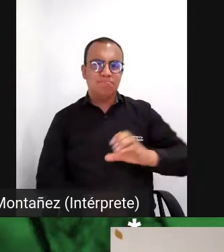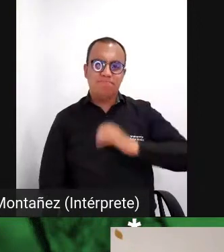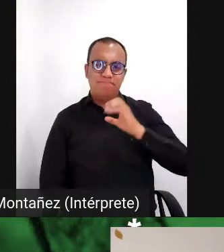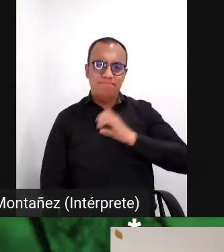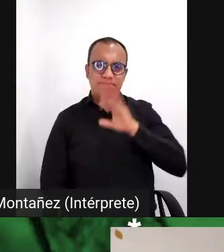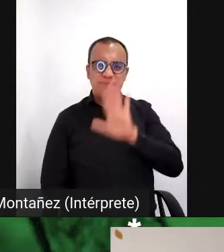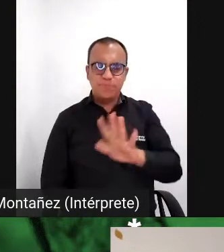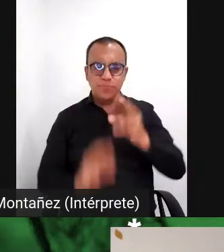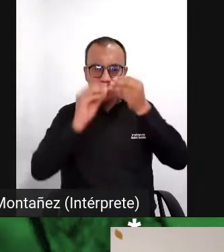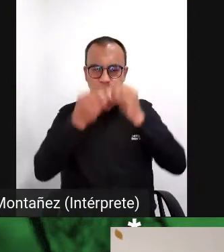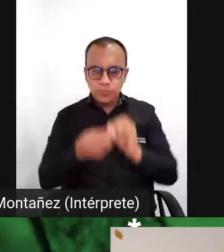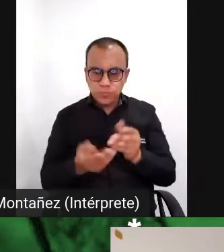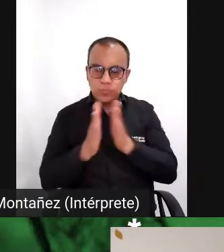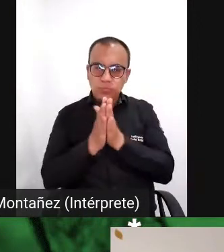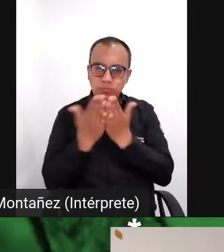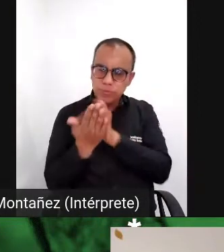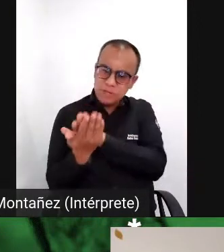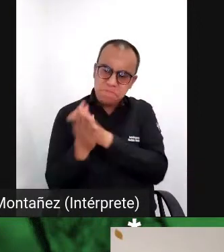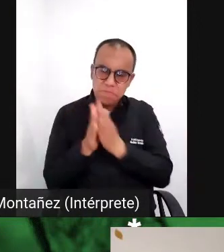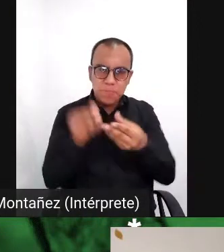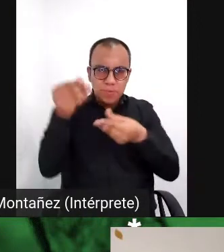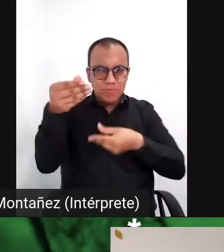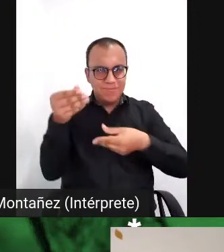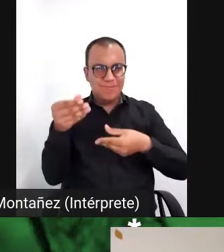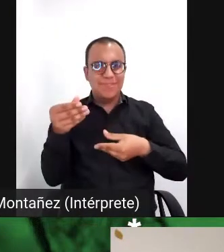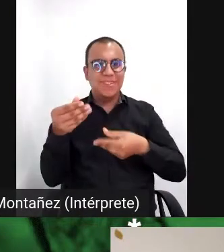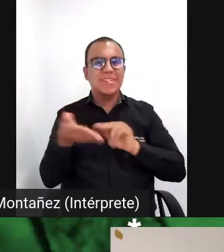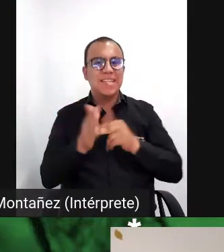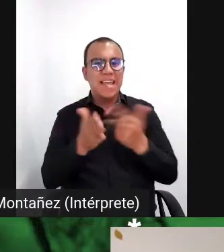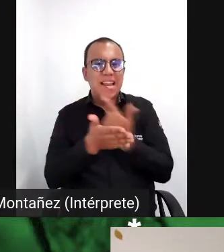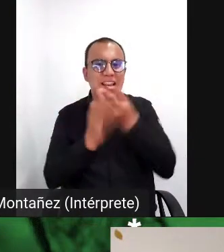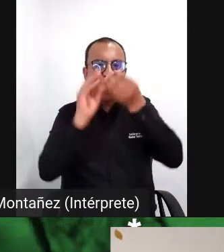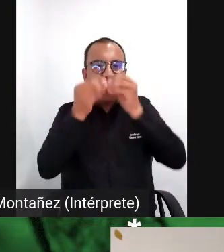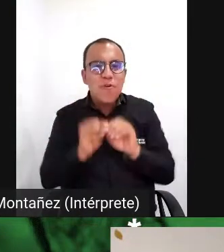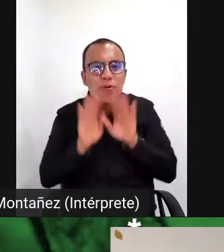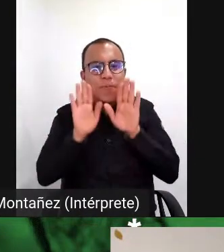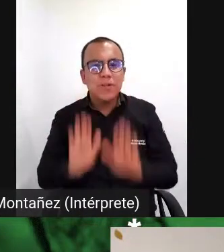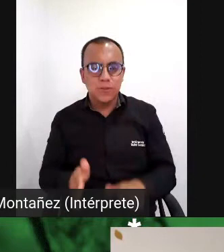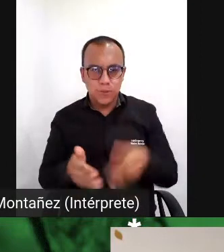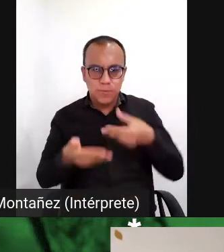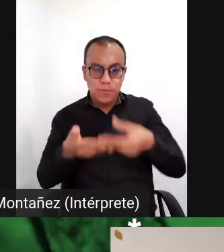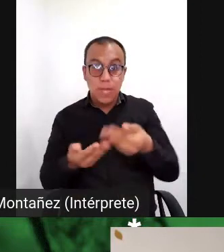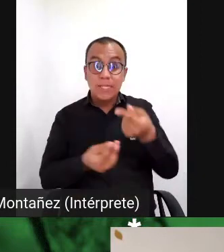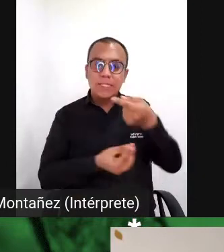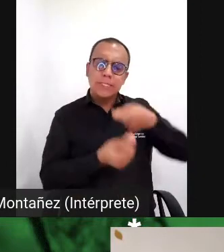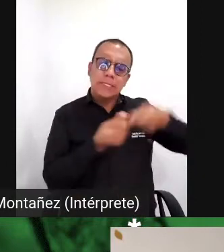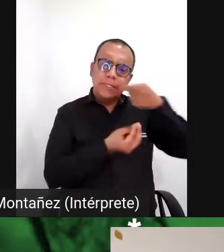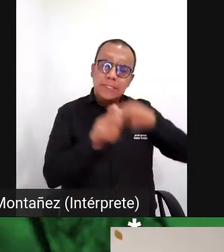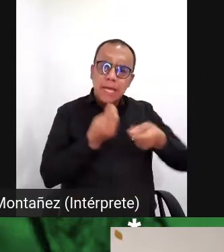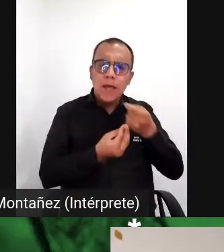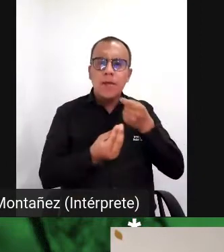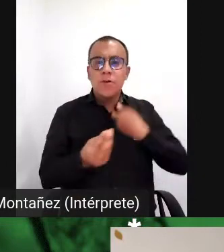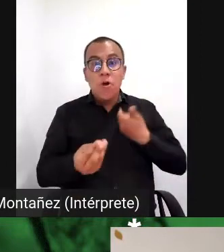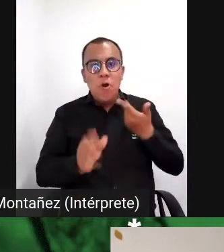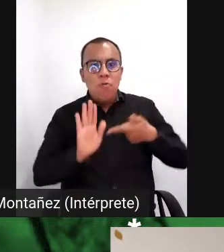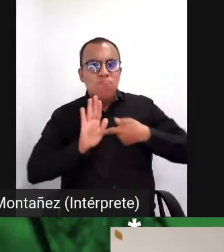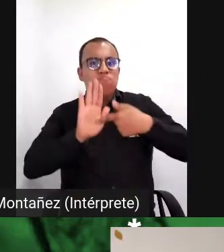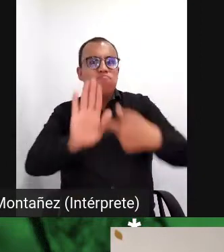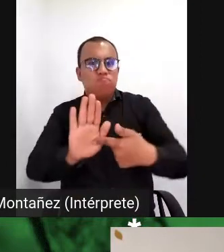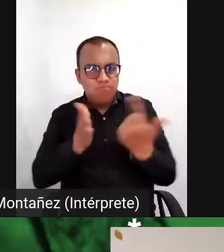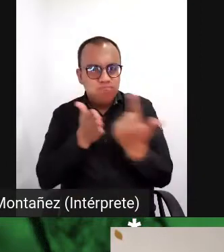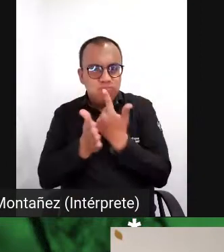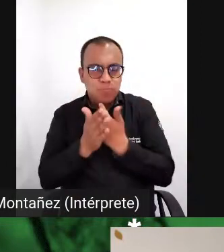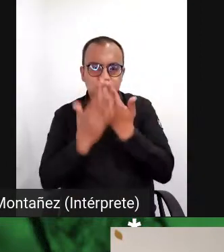física en todos los aspectos, no solamente el diseño gráfico o la puesta en escena del libro, sino incluso